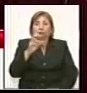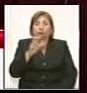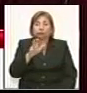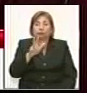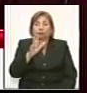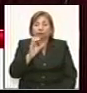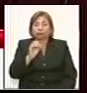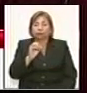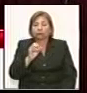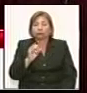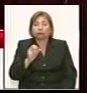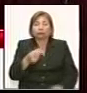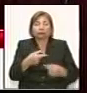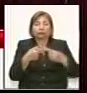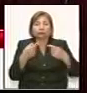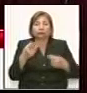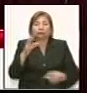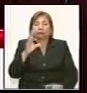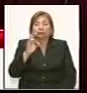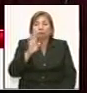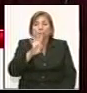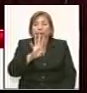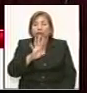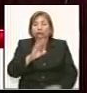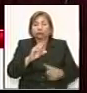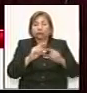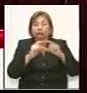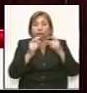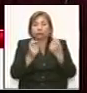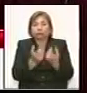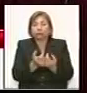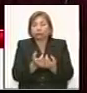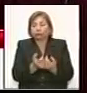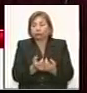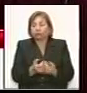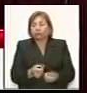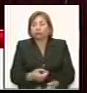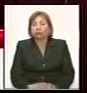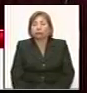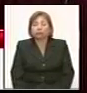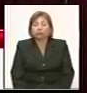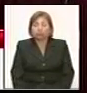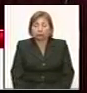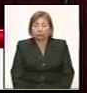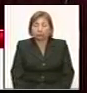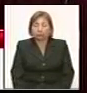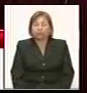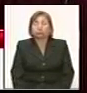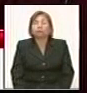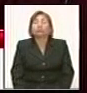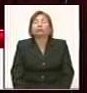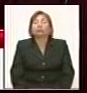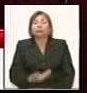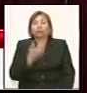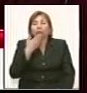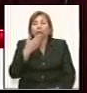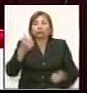130 contra 74 de su oponente, ¿no? De quien había sido